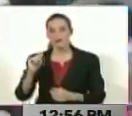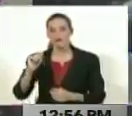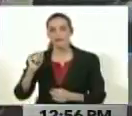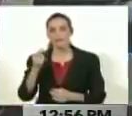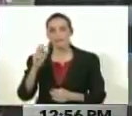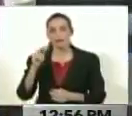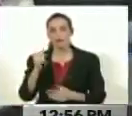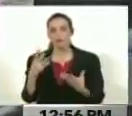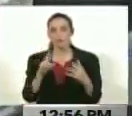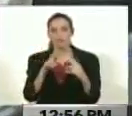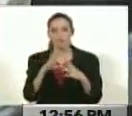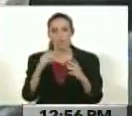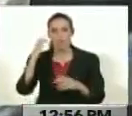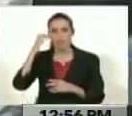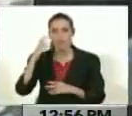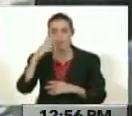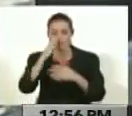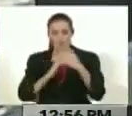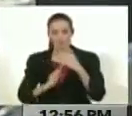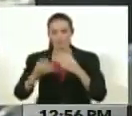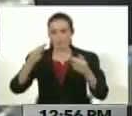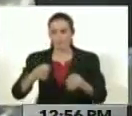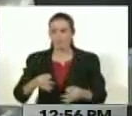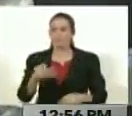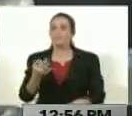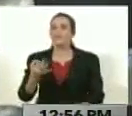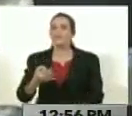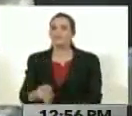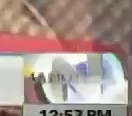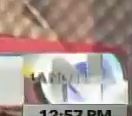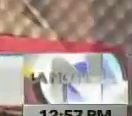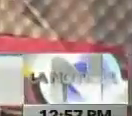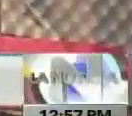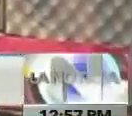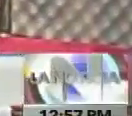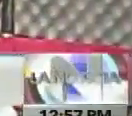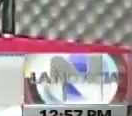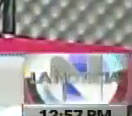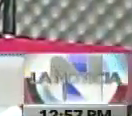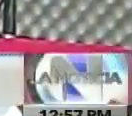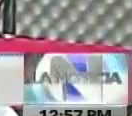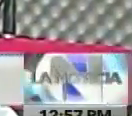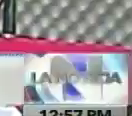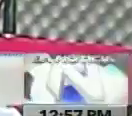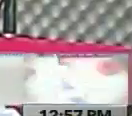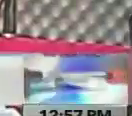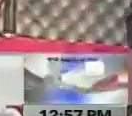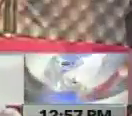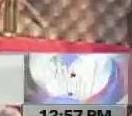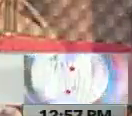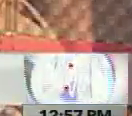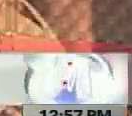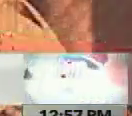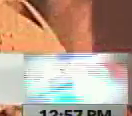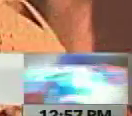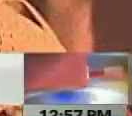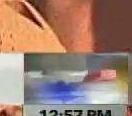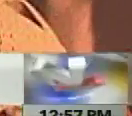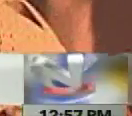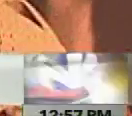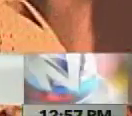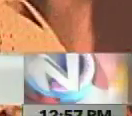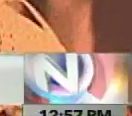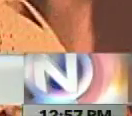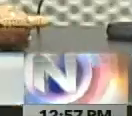Europa. Y también de una humildad extraordinaria, señor presidente. Correcto. Esa canción es de esos años 80, después